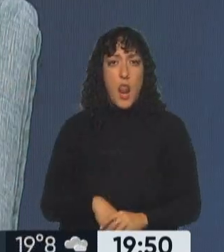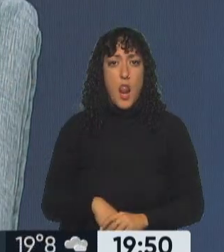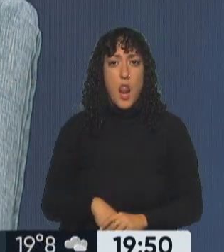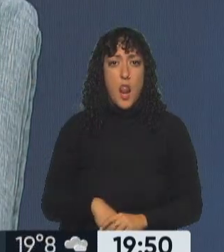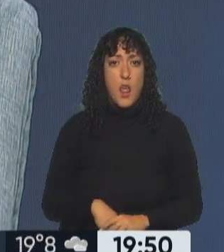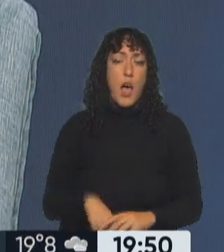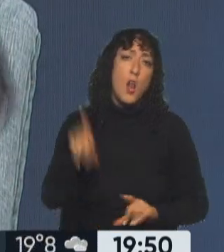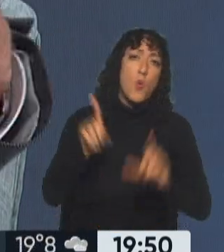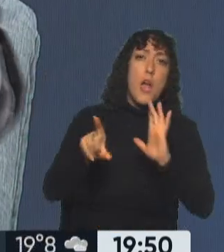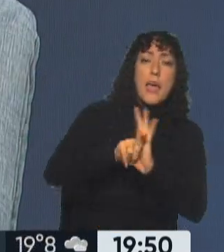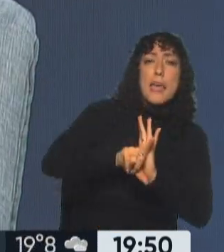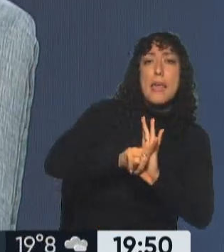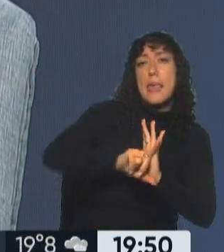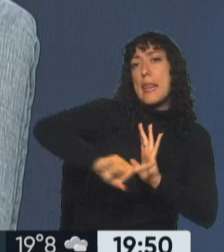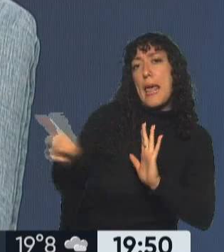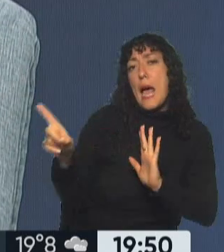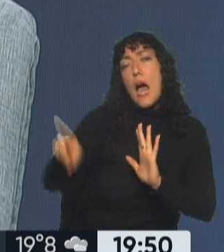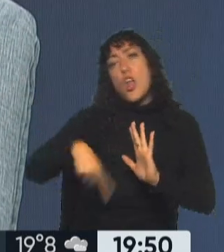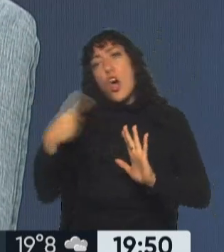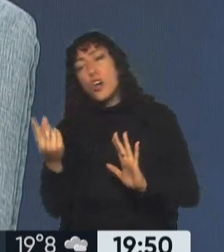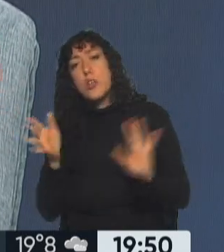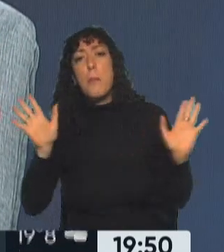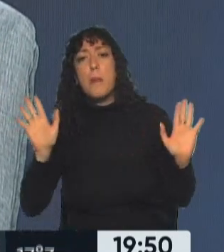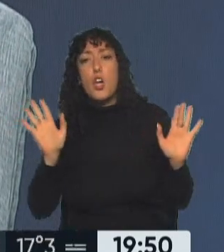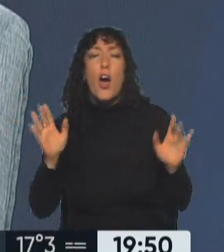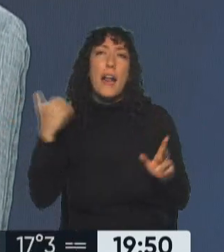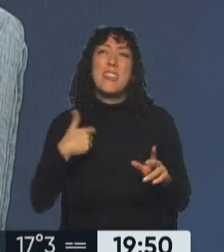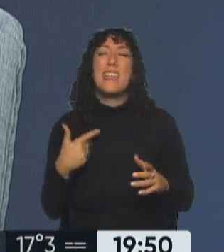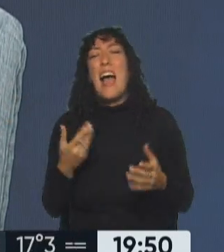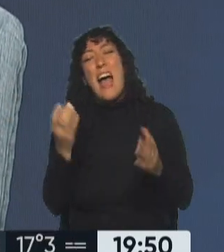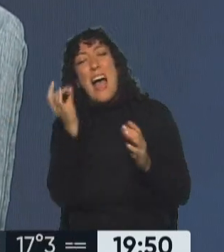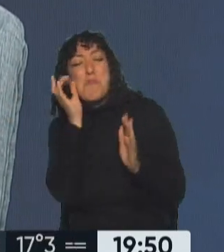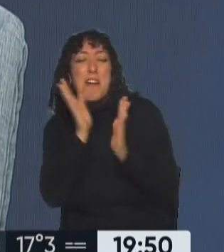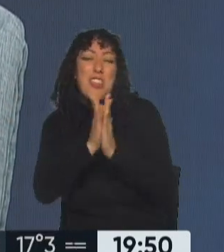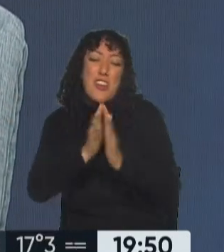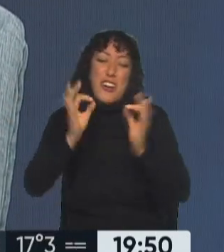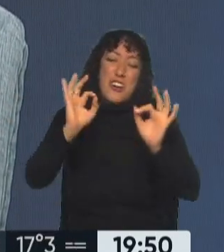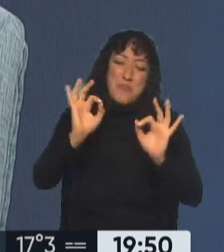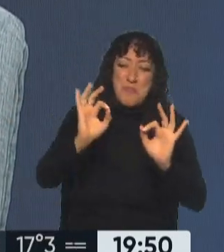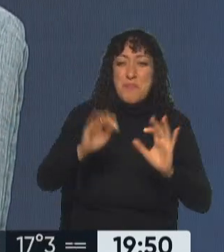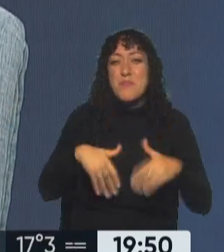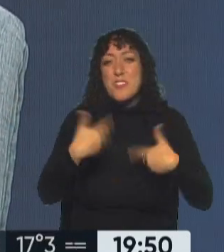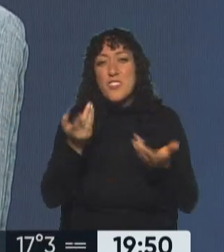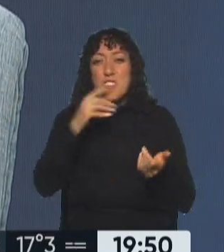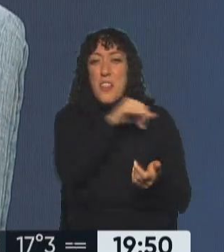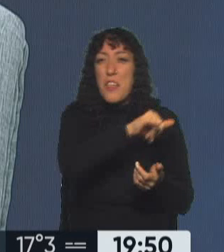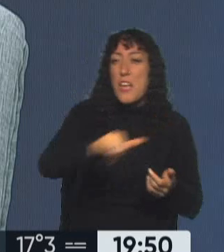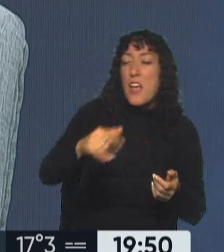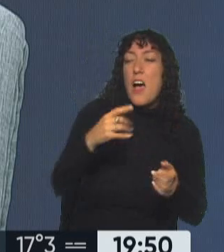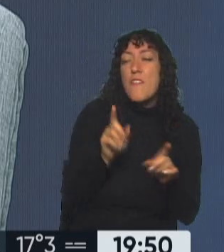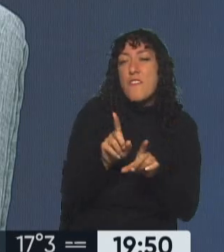parte que es ilegal, pero cada tanto la Argentina tiene sus perdones y por lo tanto eso se denuncia, se